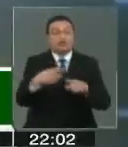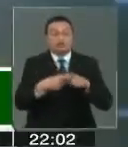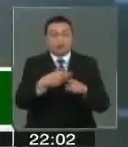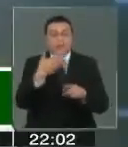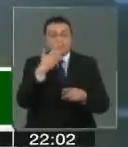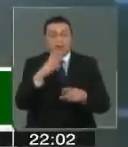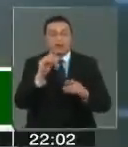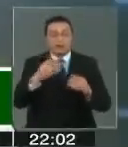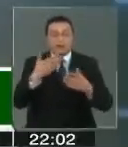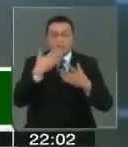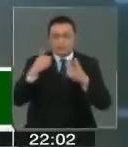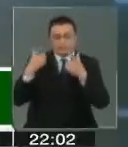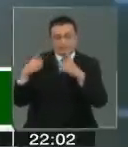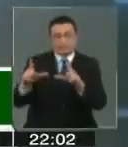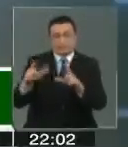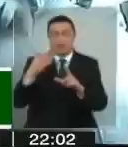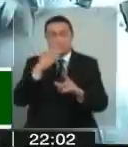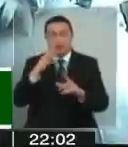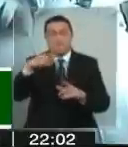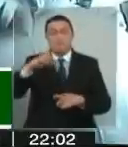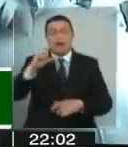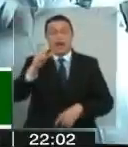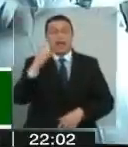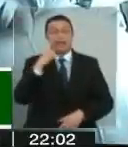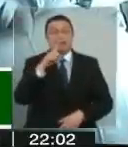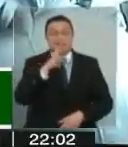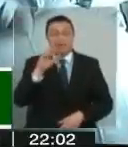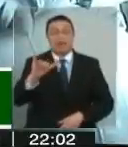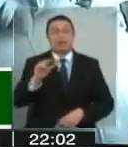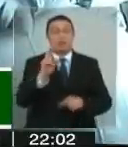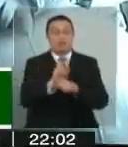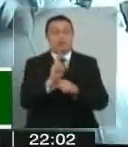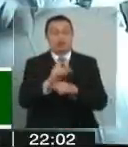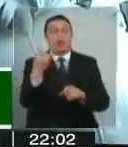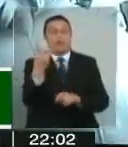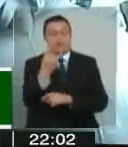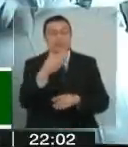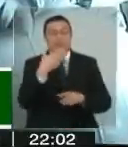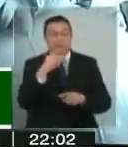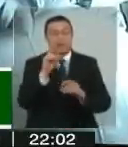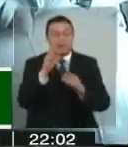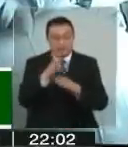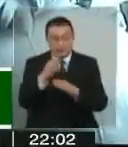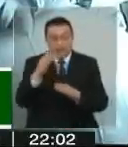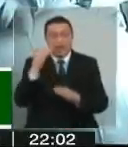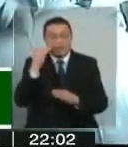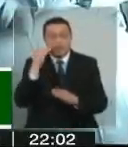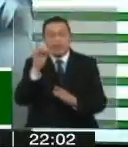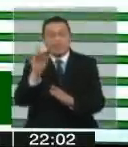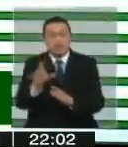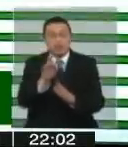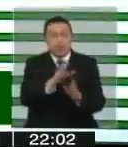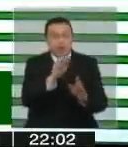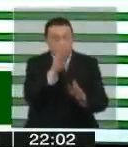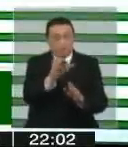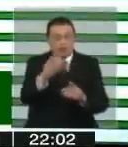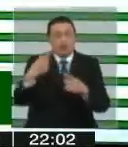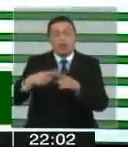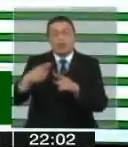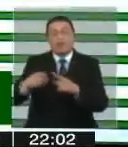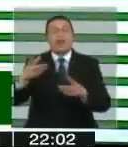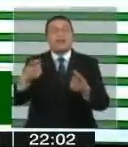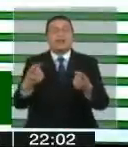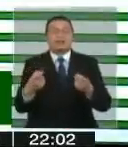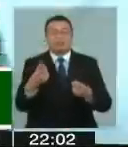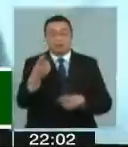magíster en intervención en salud mental infantil y además es docente universitaria y realiza atenciones individuales a niños y niñas con diversas necesidades.